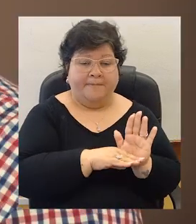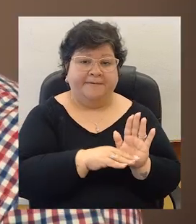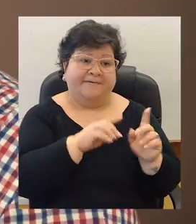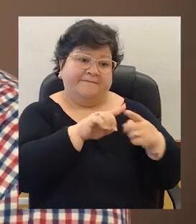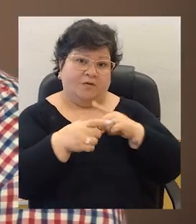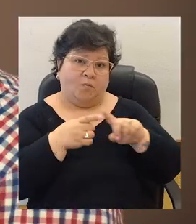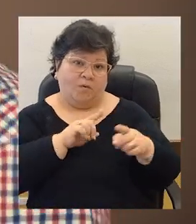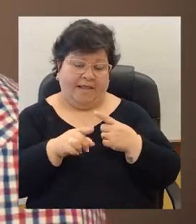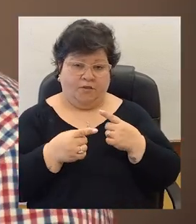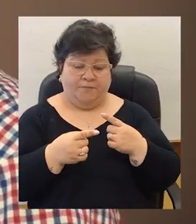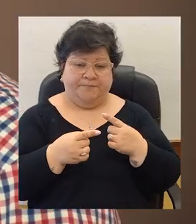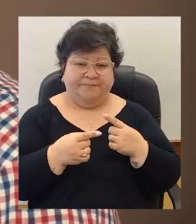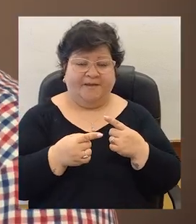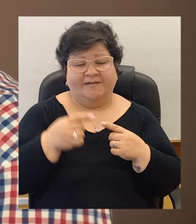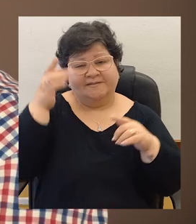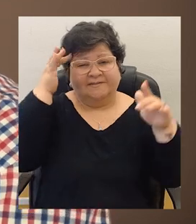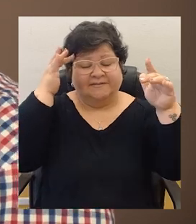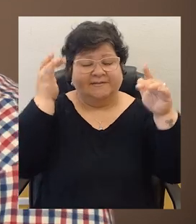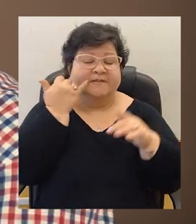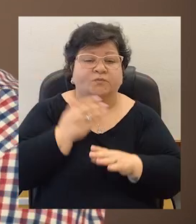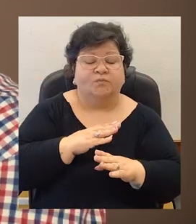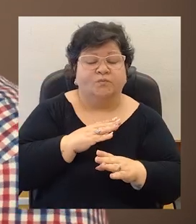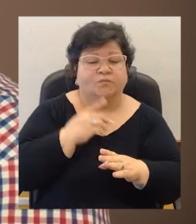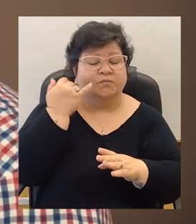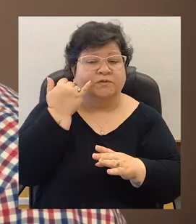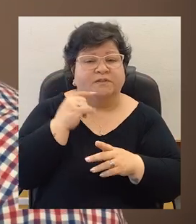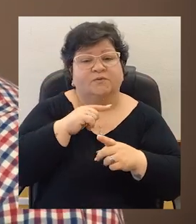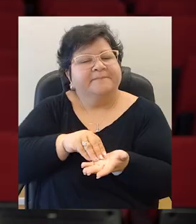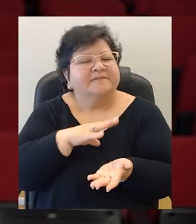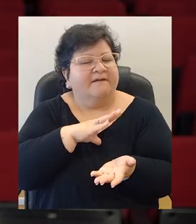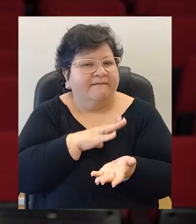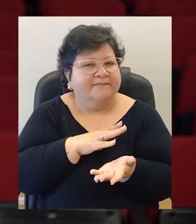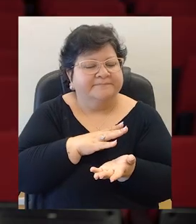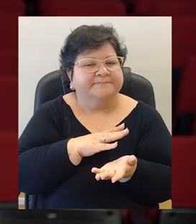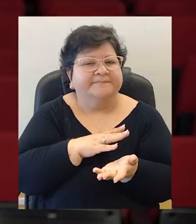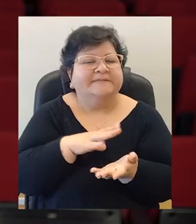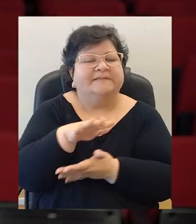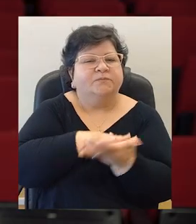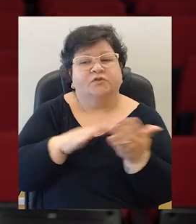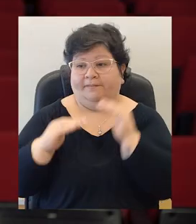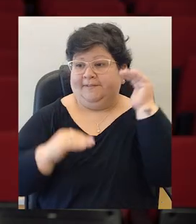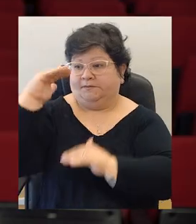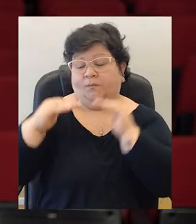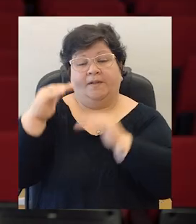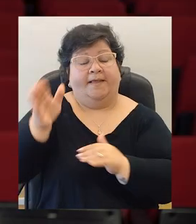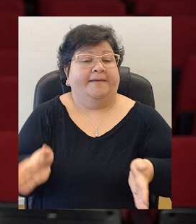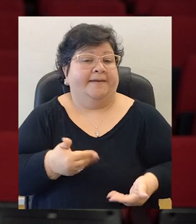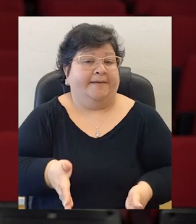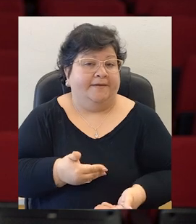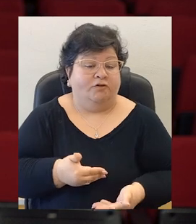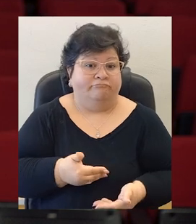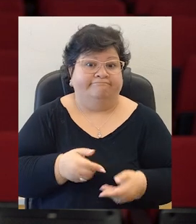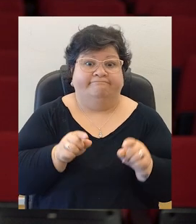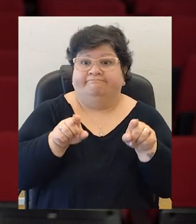sexual y de género en la adolescencia con nosotros es un momento muy importante en ese sentido hay cuestiones de desigualdad de género que se reproducen